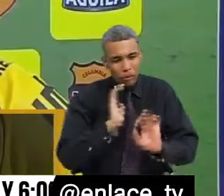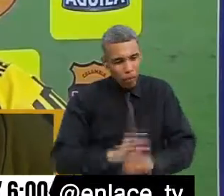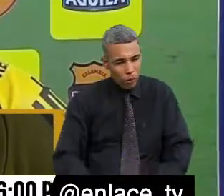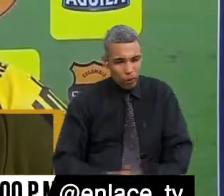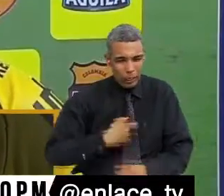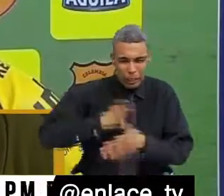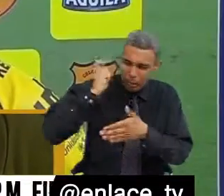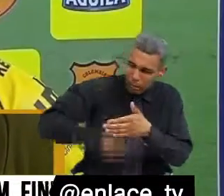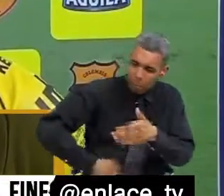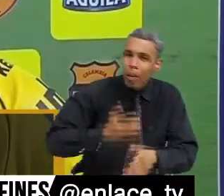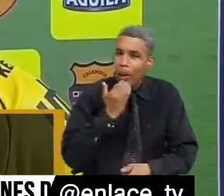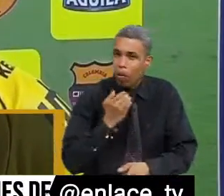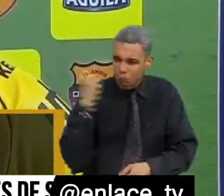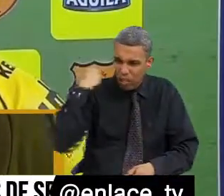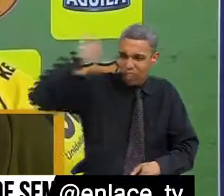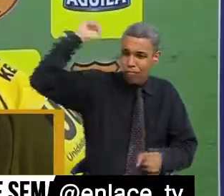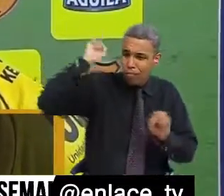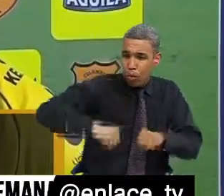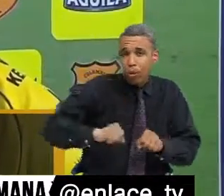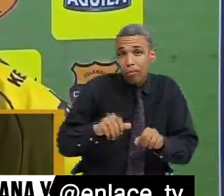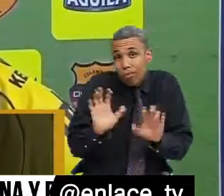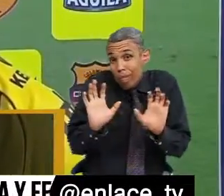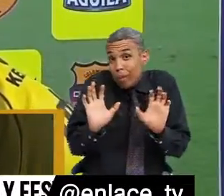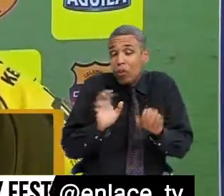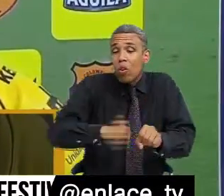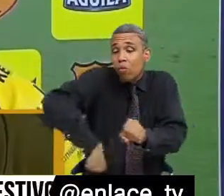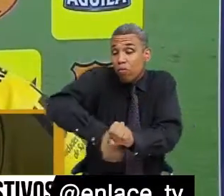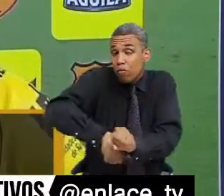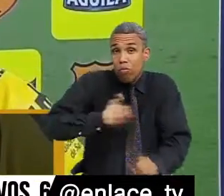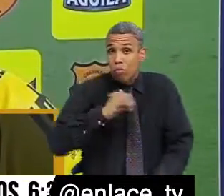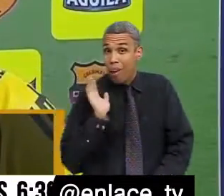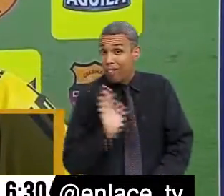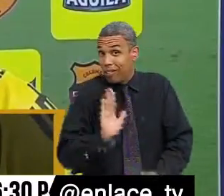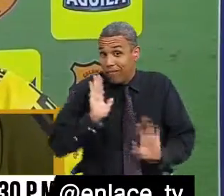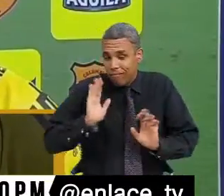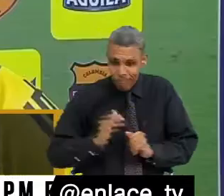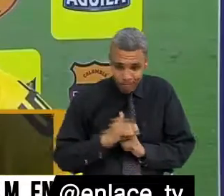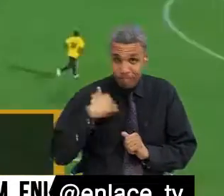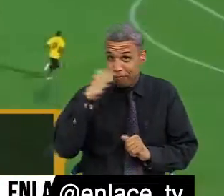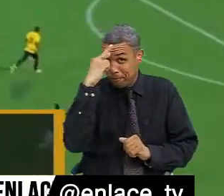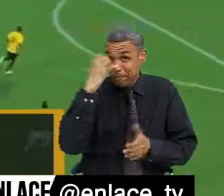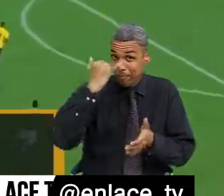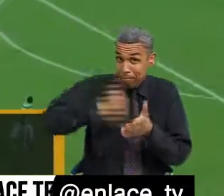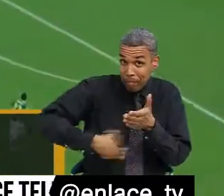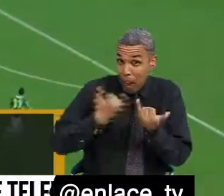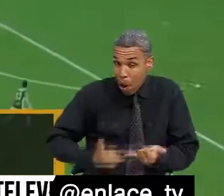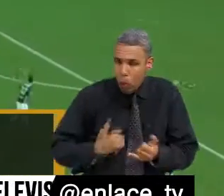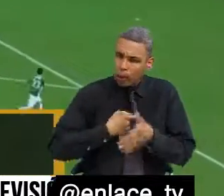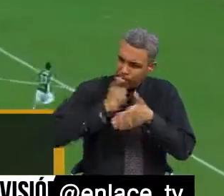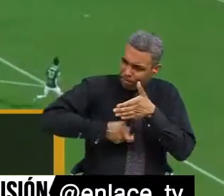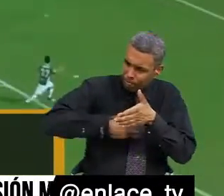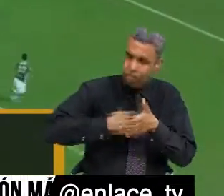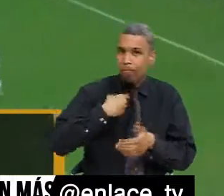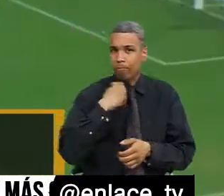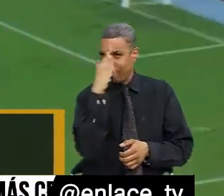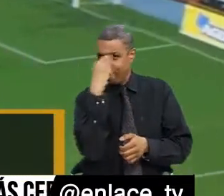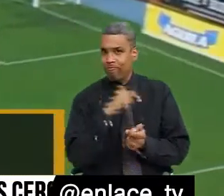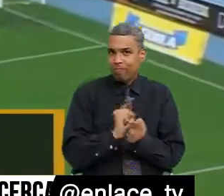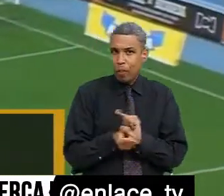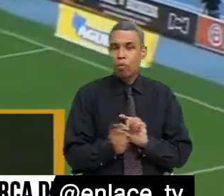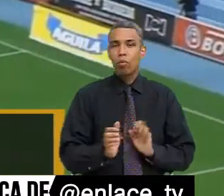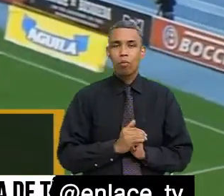ganar. Desafortunadamente, así es fútbol, esto es fútbol, y ahora en la semana trata de corregir los errores que se cometieron. La figura del partido, John